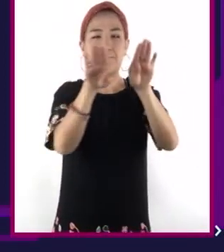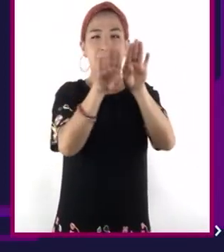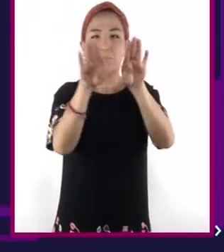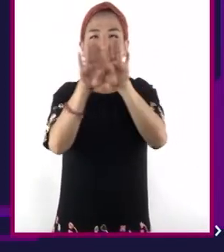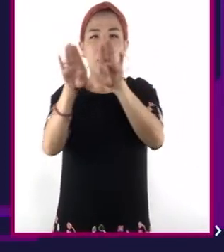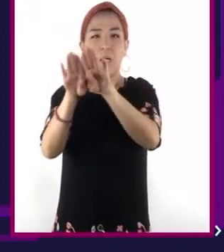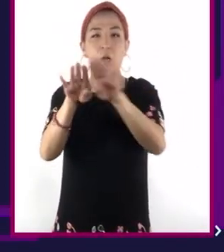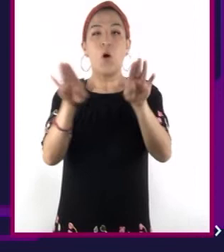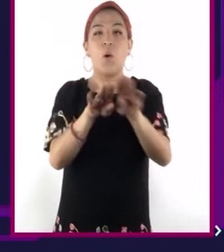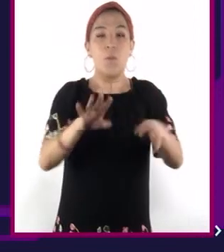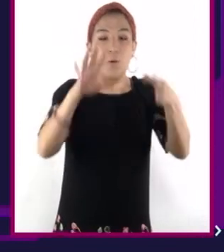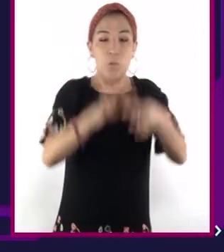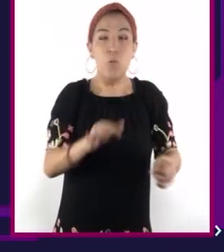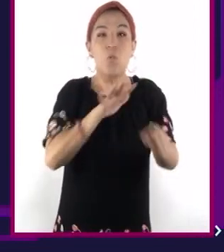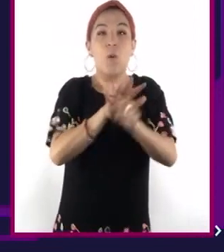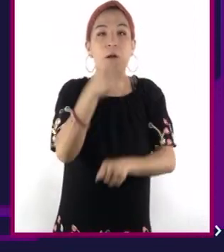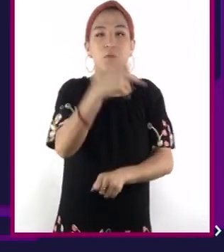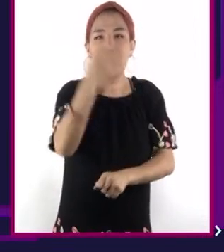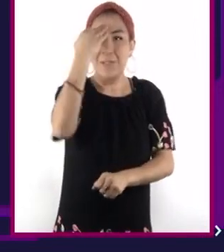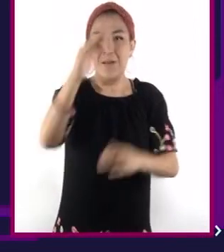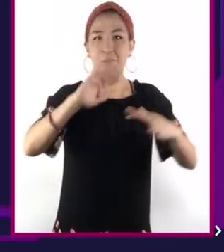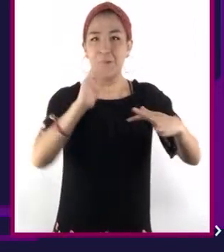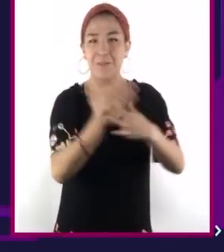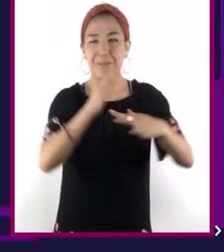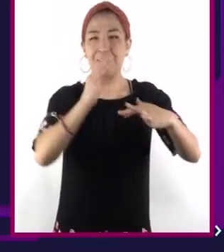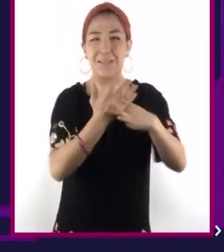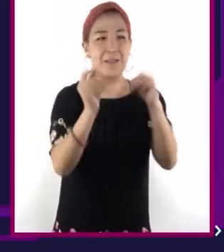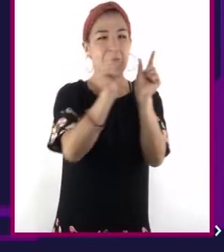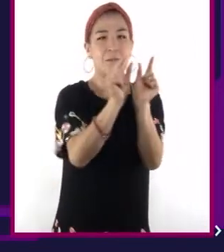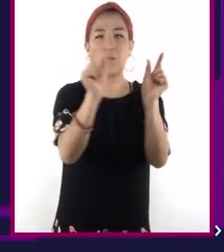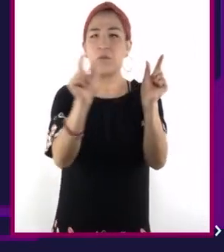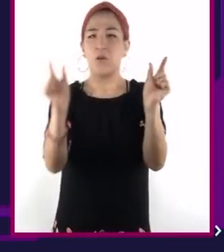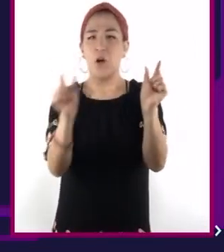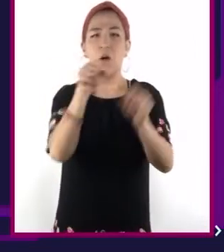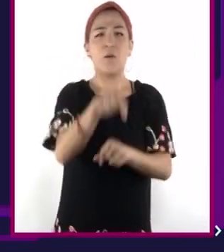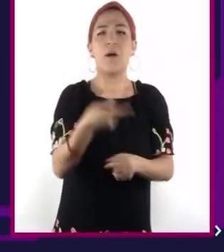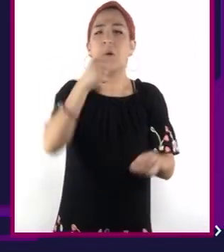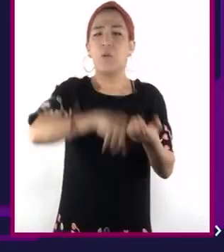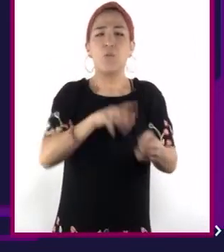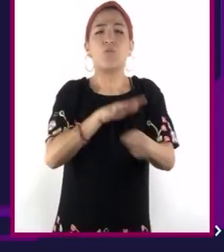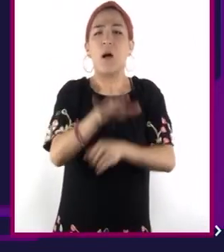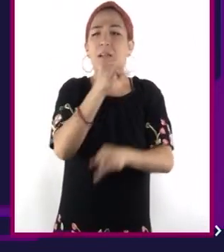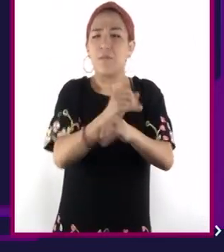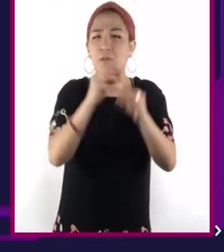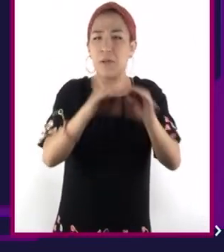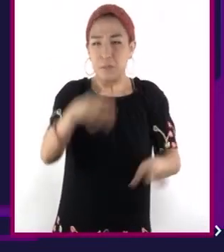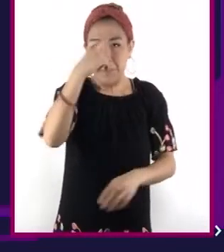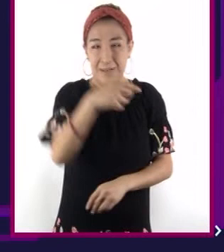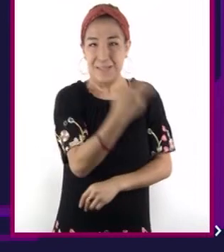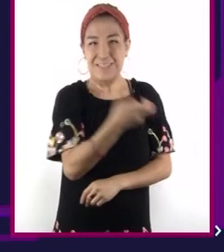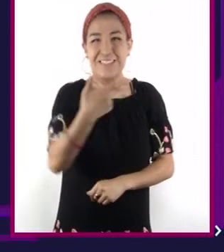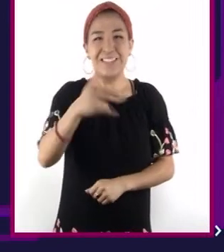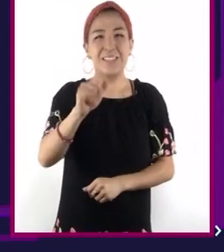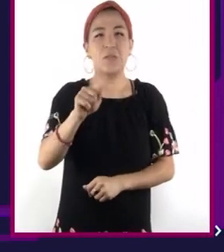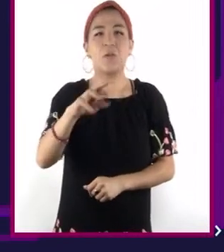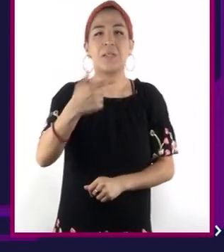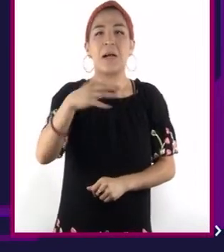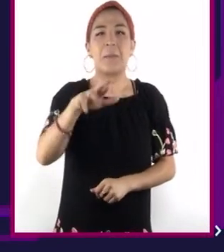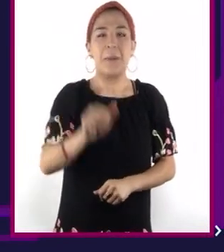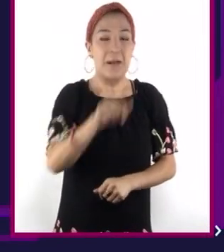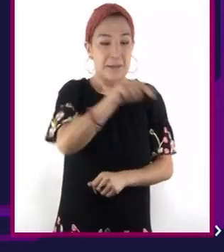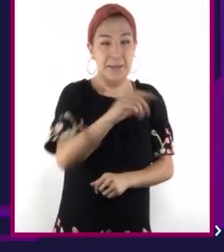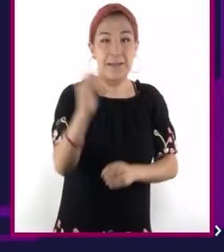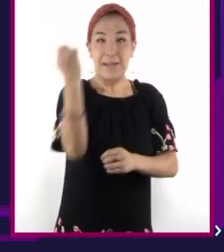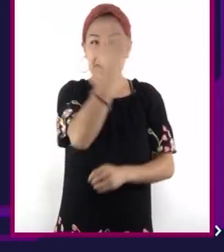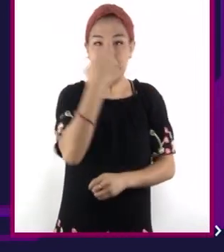cada intervalo. ¿Qué información proporcionan los histogramas para diferenciar entre el examen